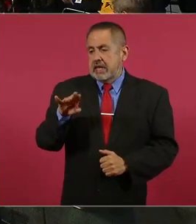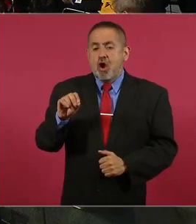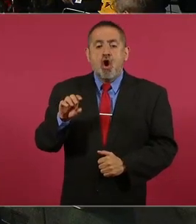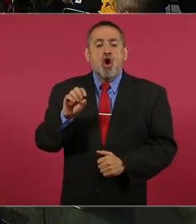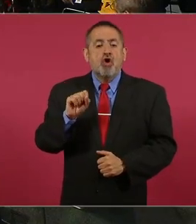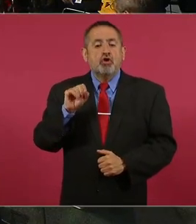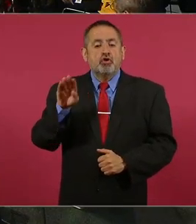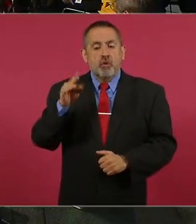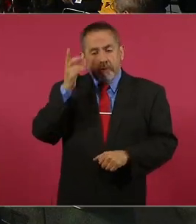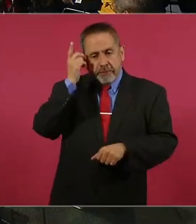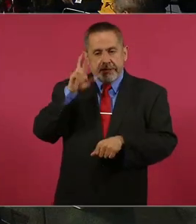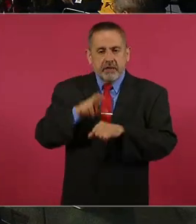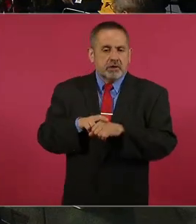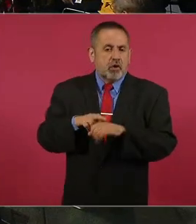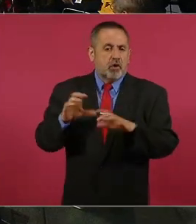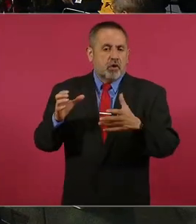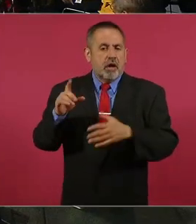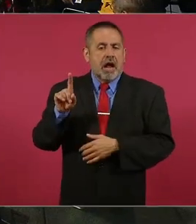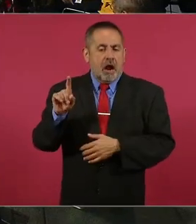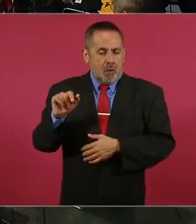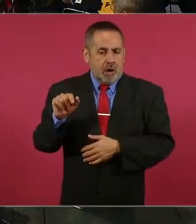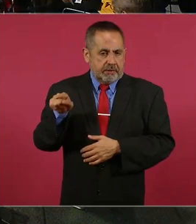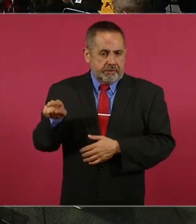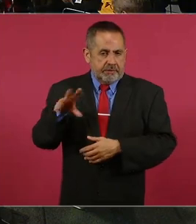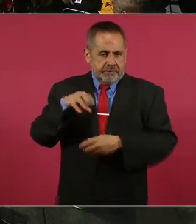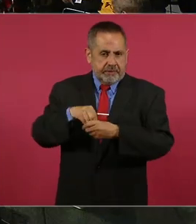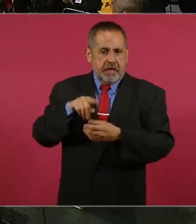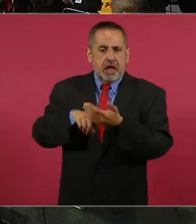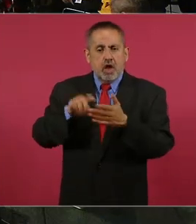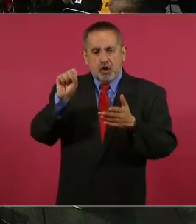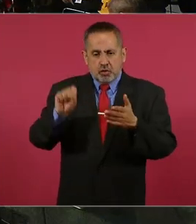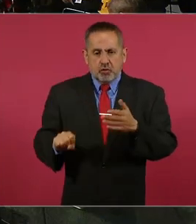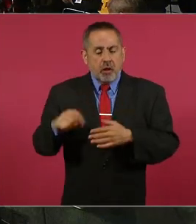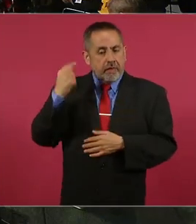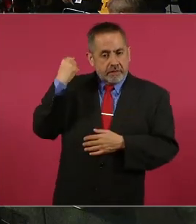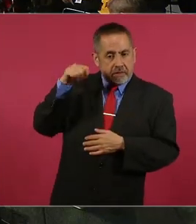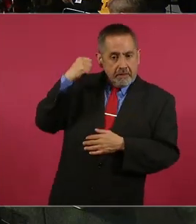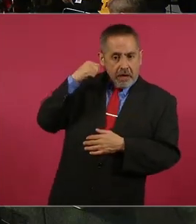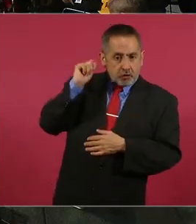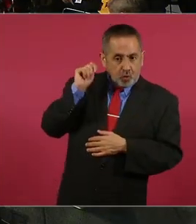subdirector de agua en el sureste, en Tabasco,